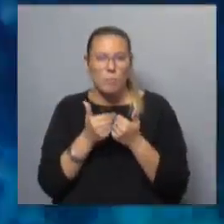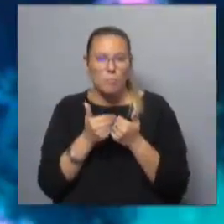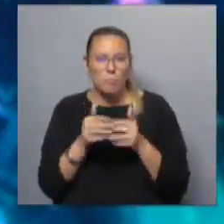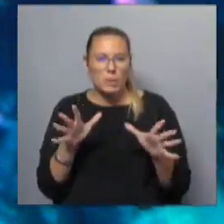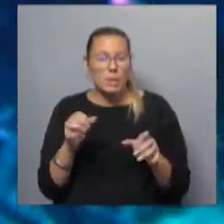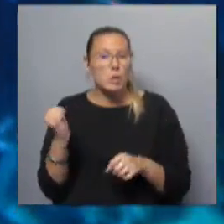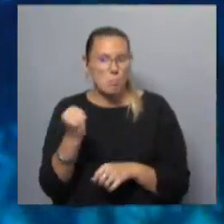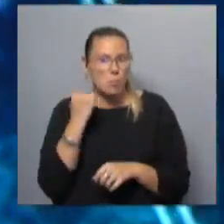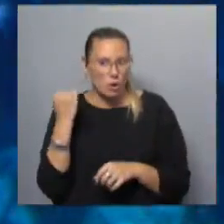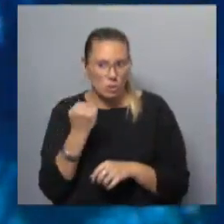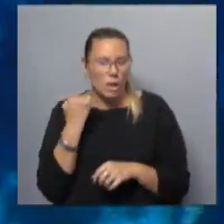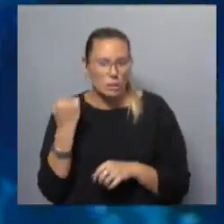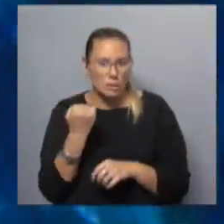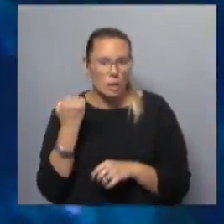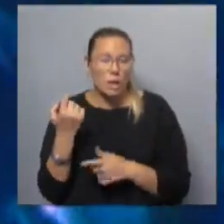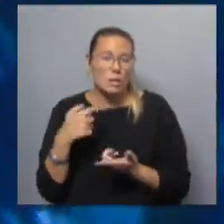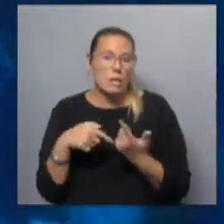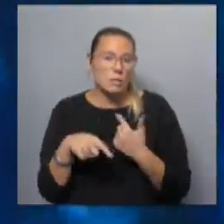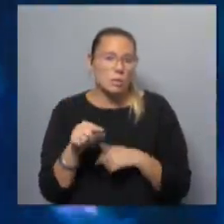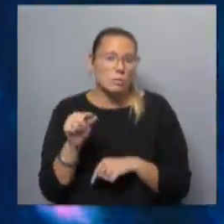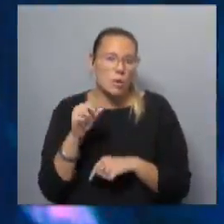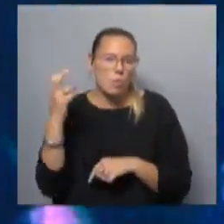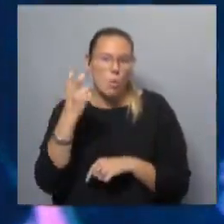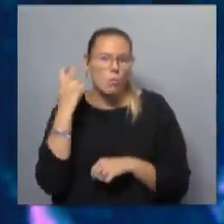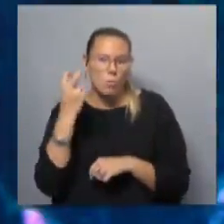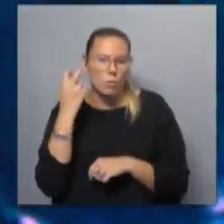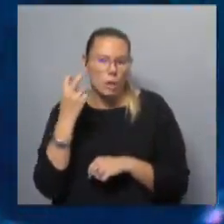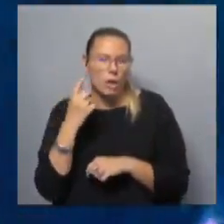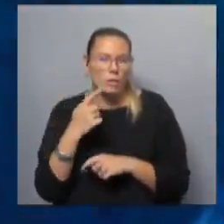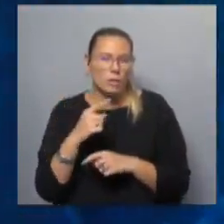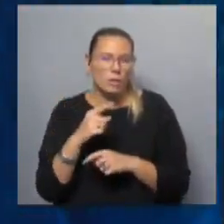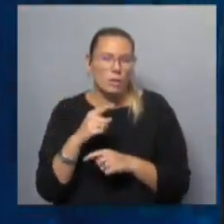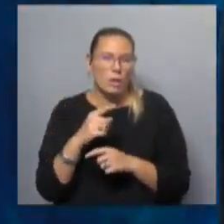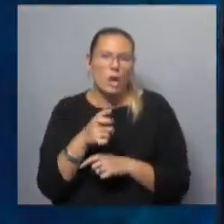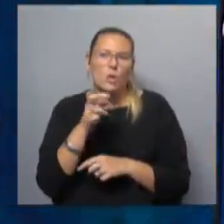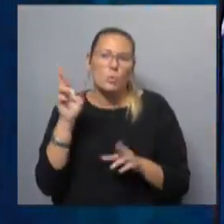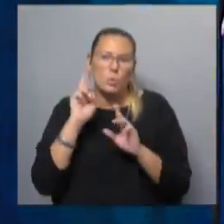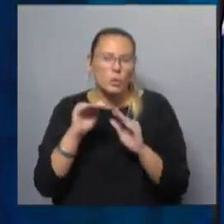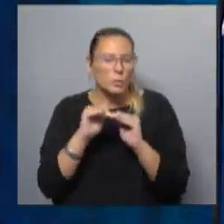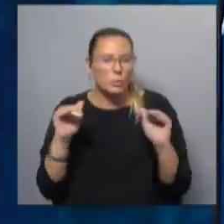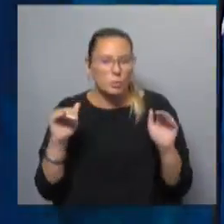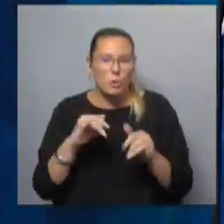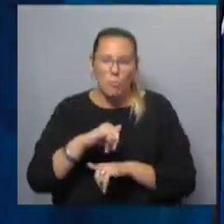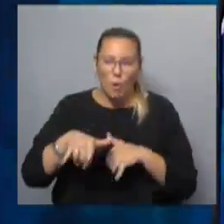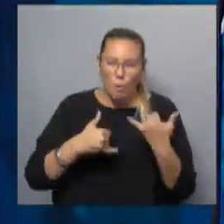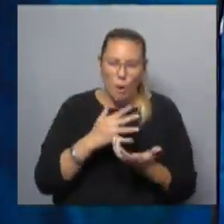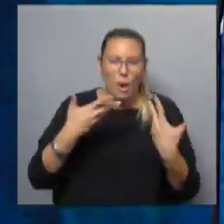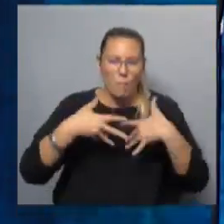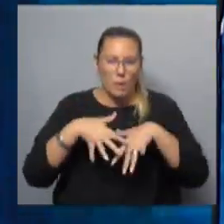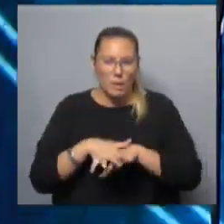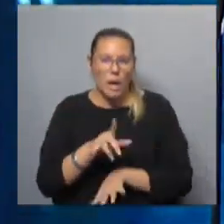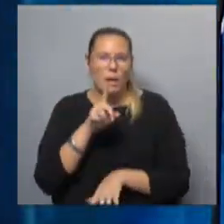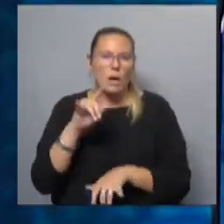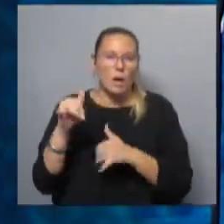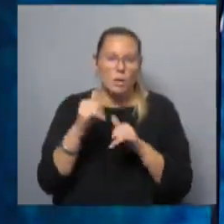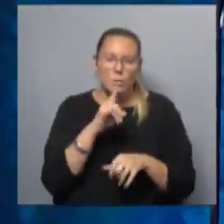mucho peso. Entonces está, como que hay un poco una búsqueda de vaciar el claro, sonido, como que juegue también el vacío y el